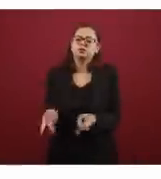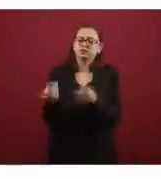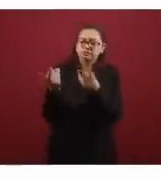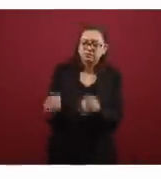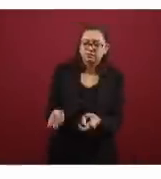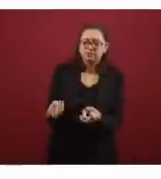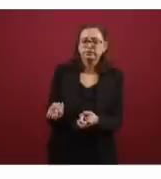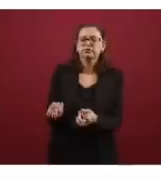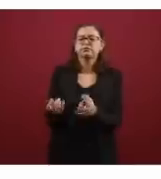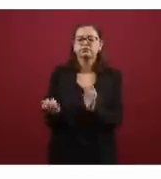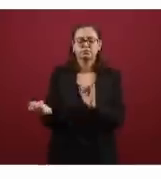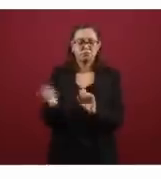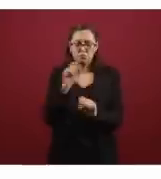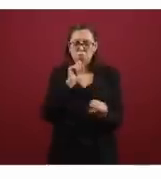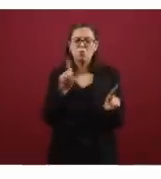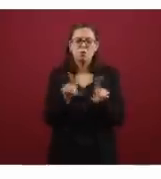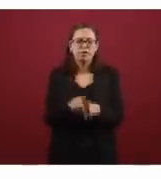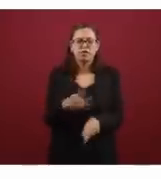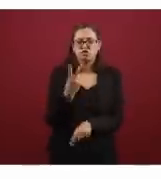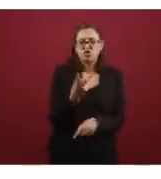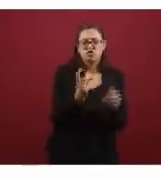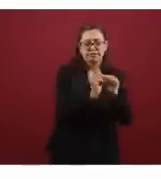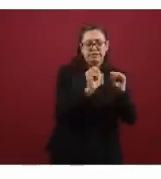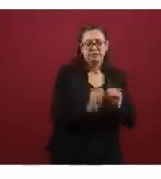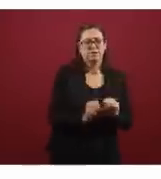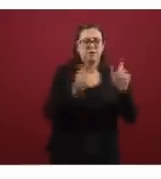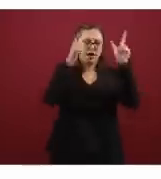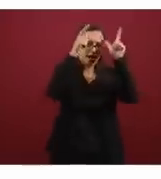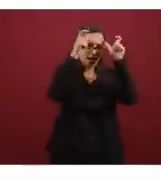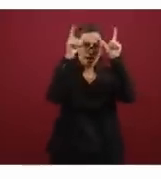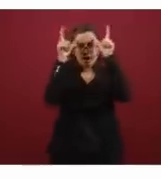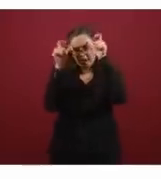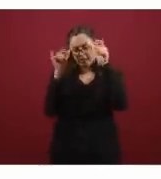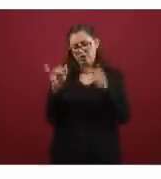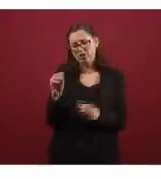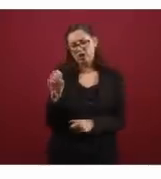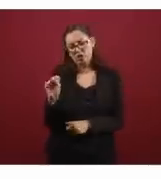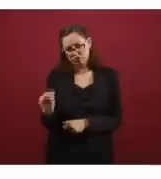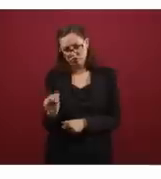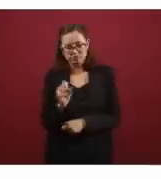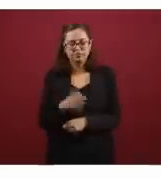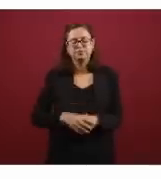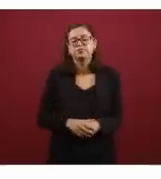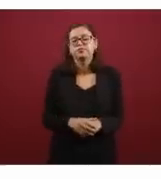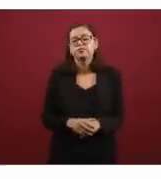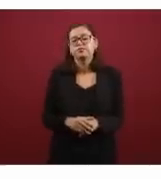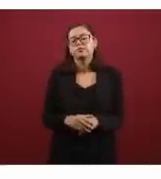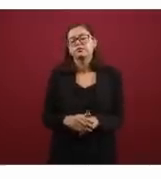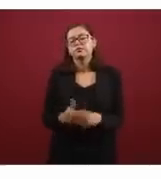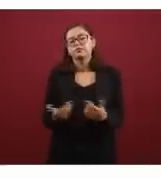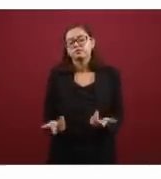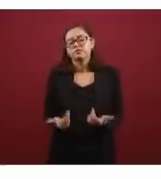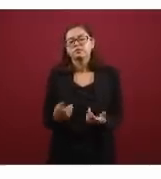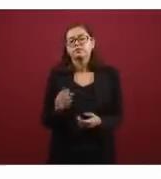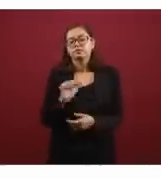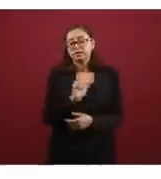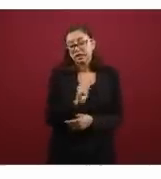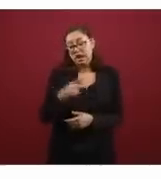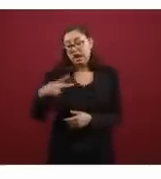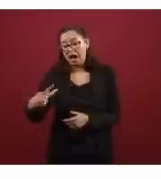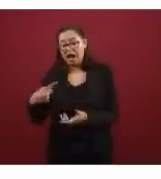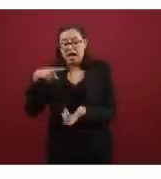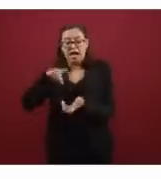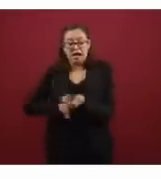también bajar esta aplicación. De acuerdo a la aplicación, que toma otros criterios sin tomar en cuenta el margen, el